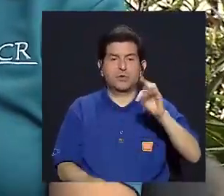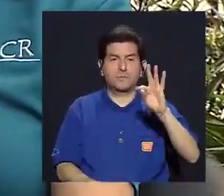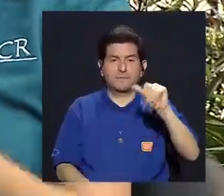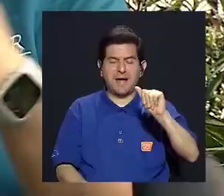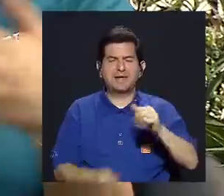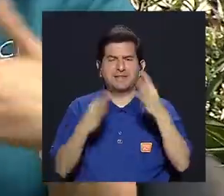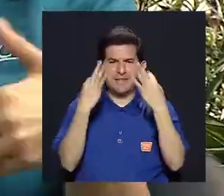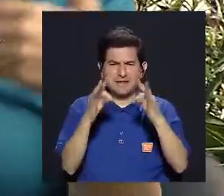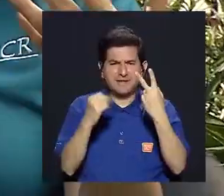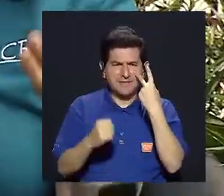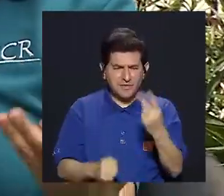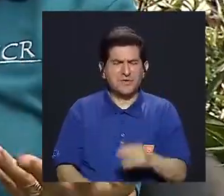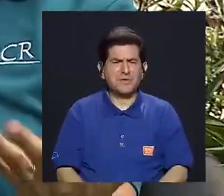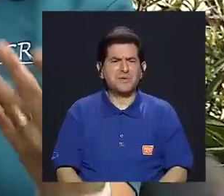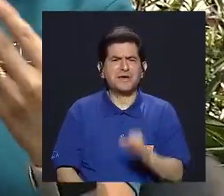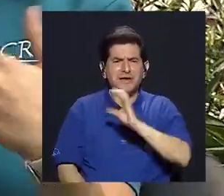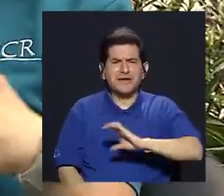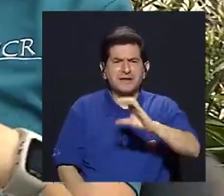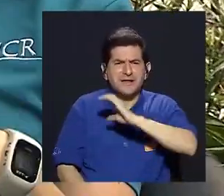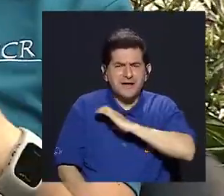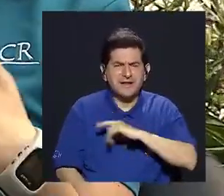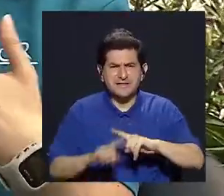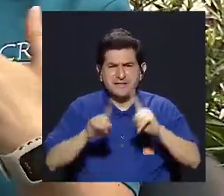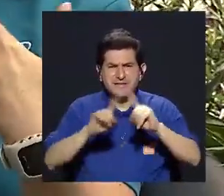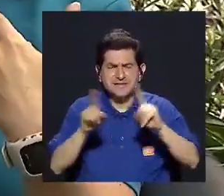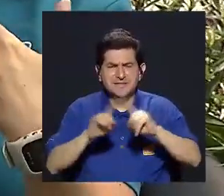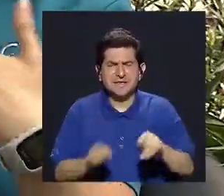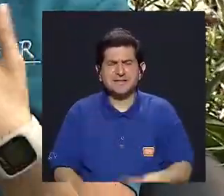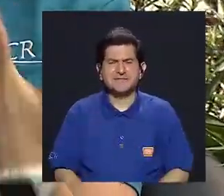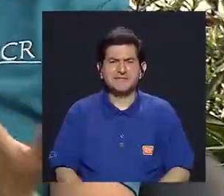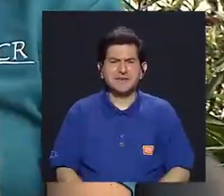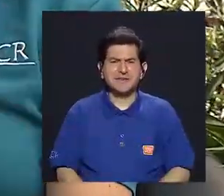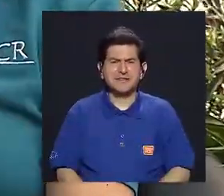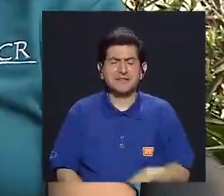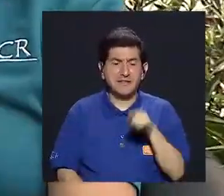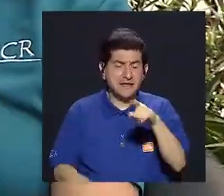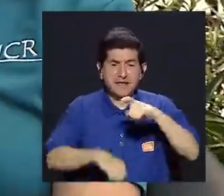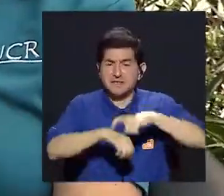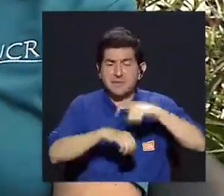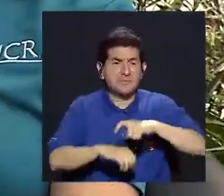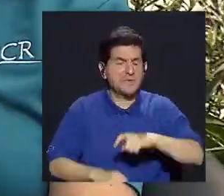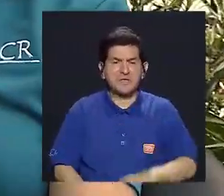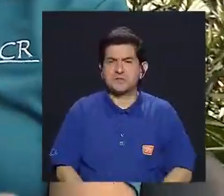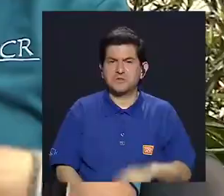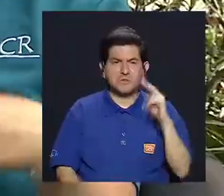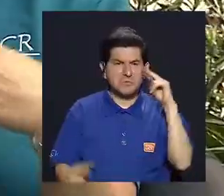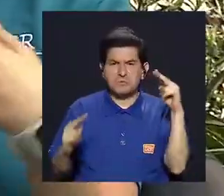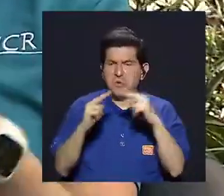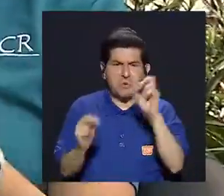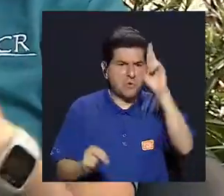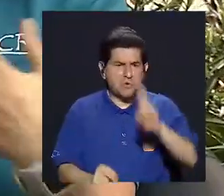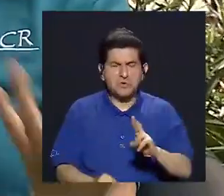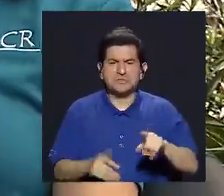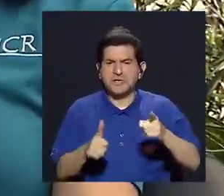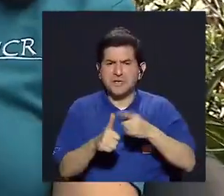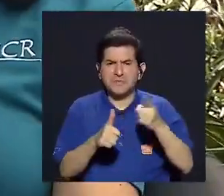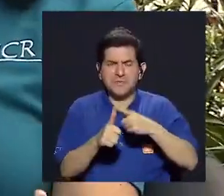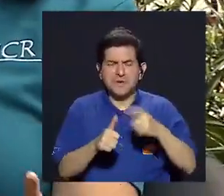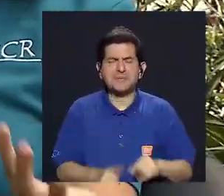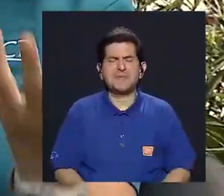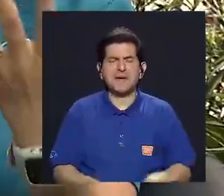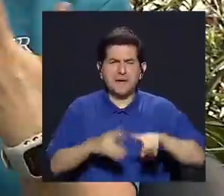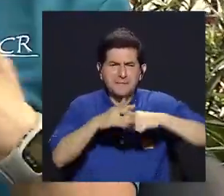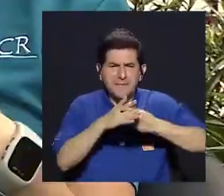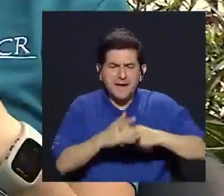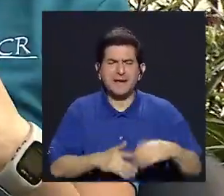para ver frecuencia o etiología de patógenos que en aquel momento en costa rica no se conocían primeros mecanismos de